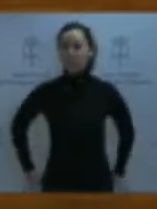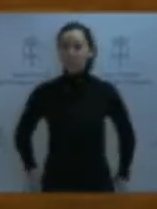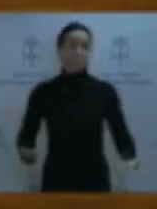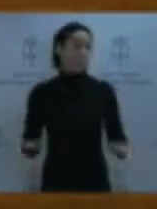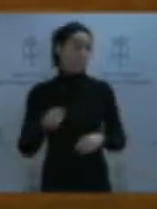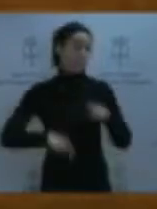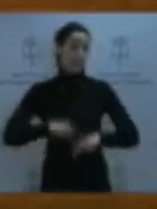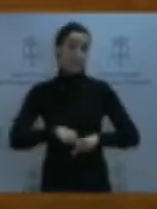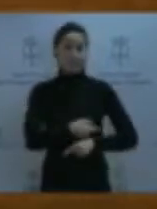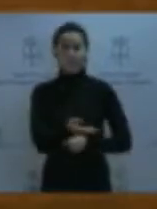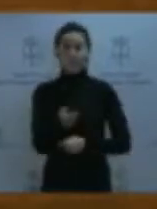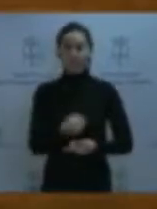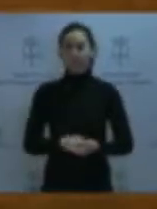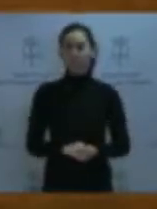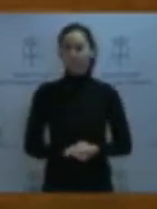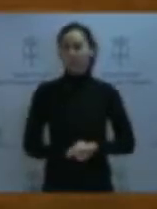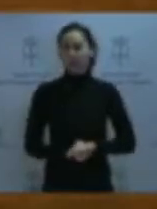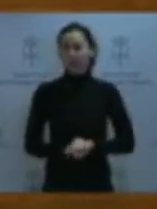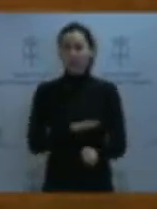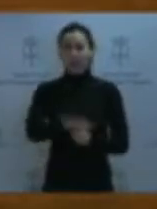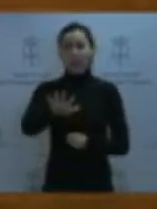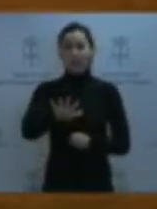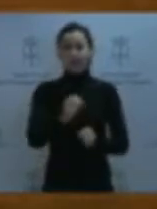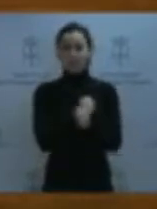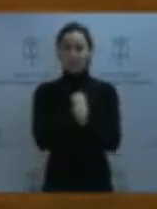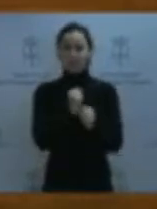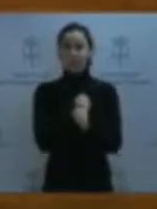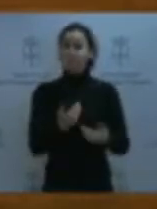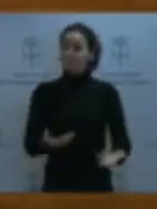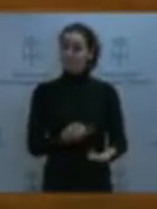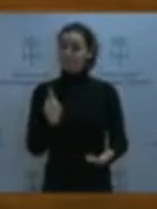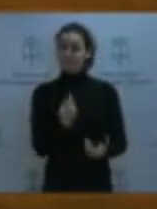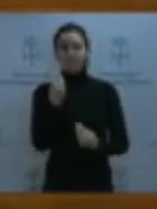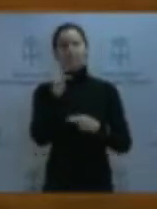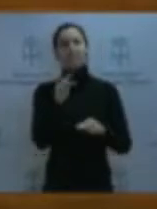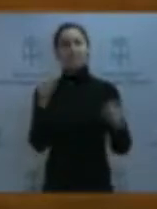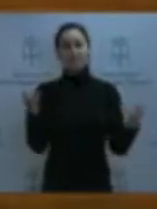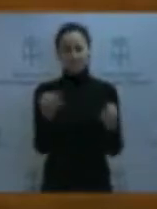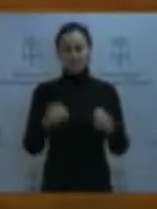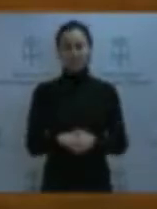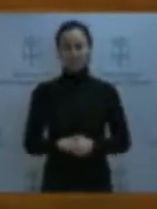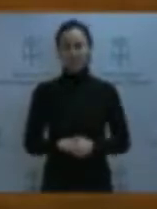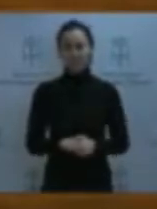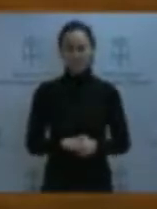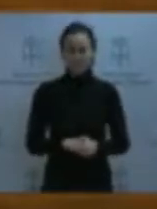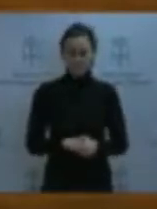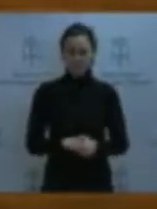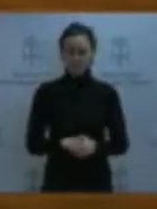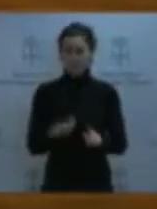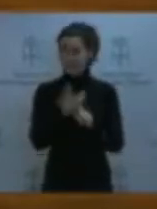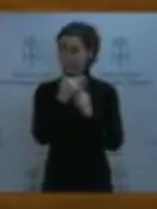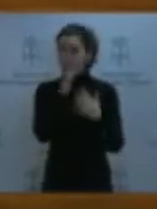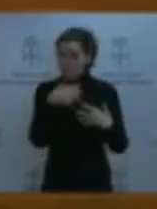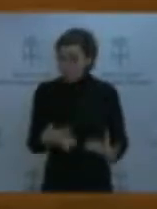sinvergonzonería. En materia de empleo, donde nos enfrentamos a una situación de